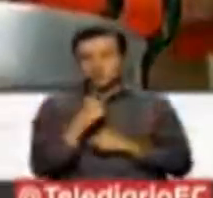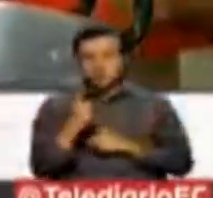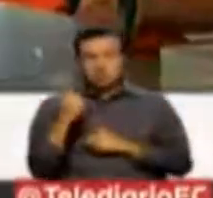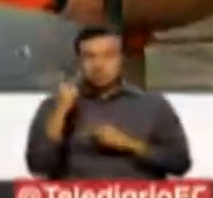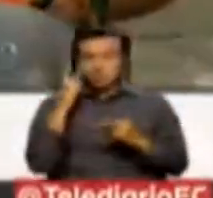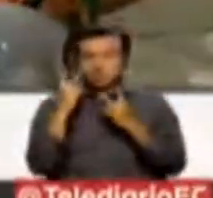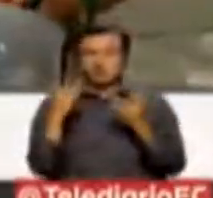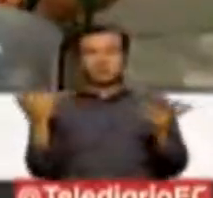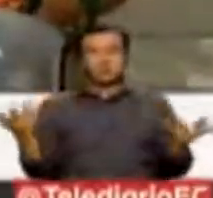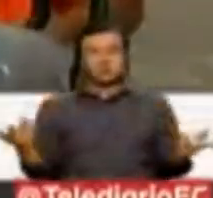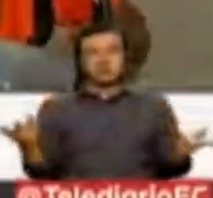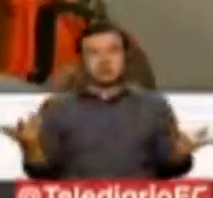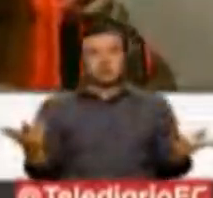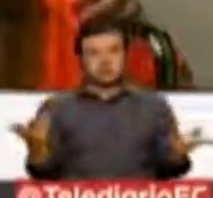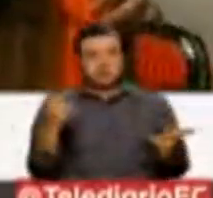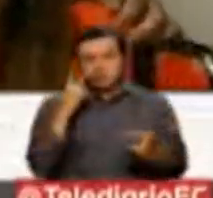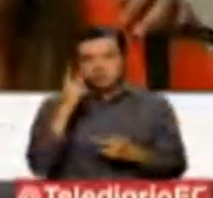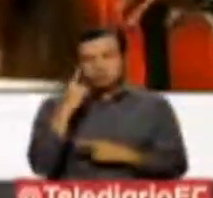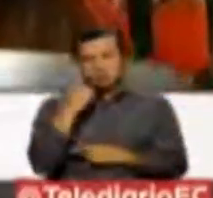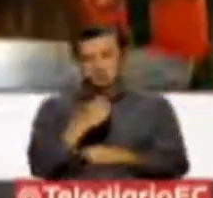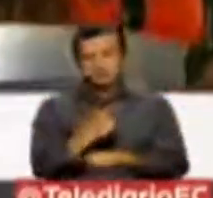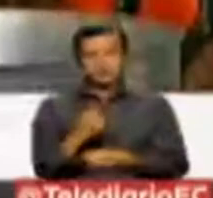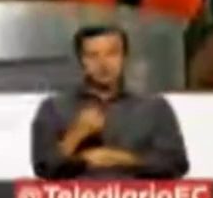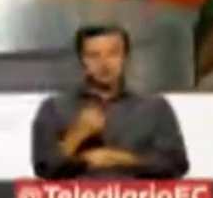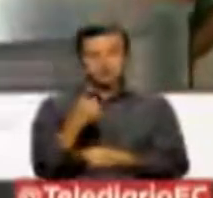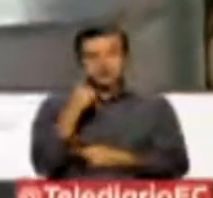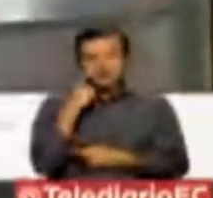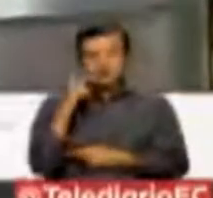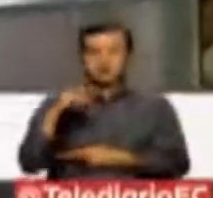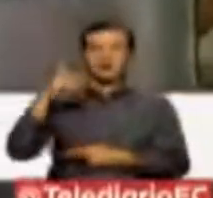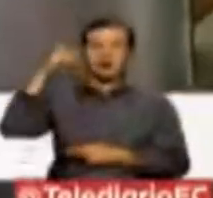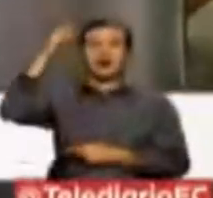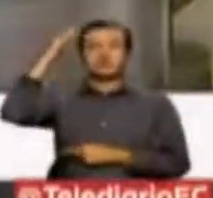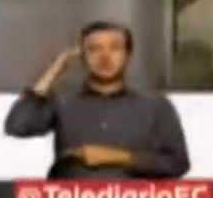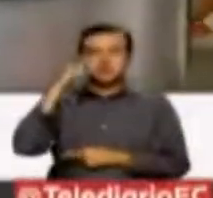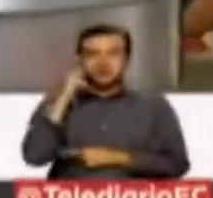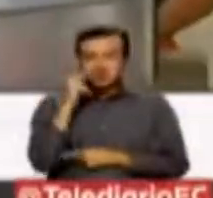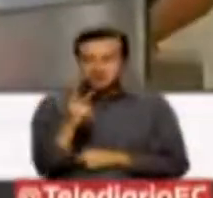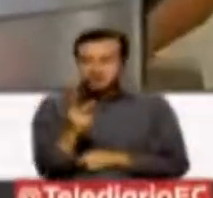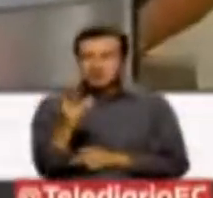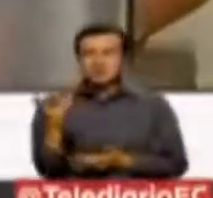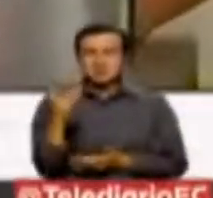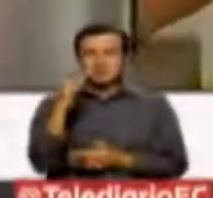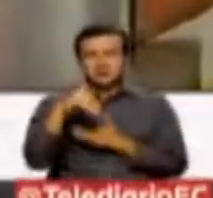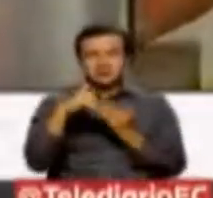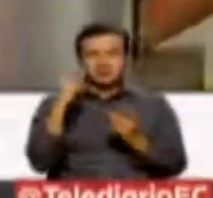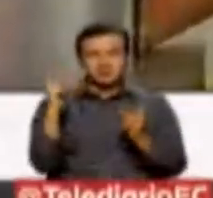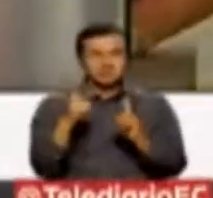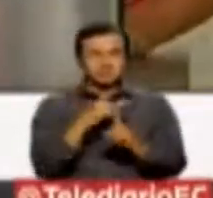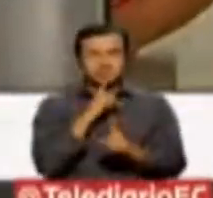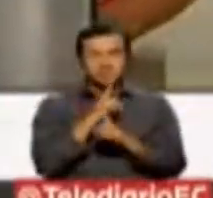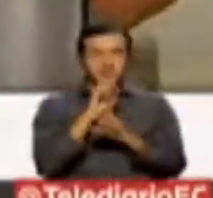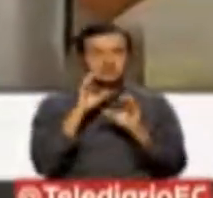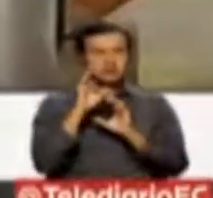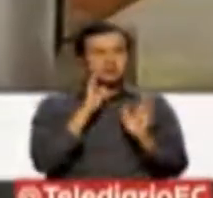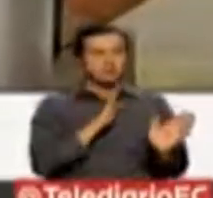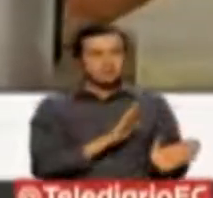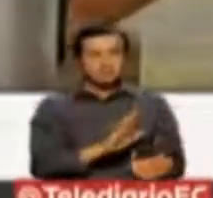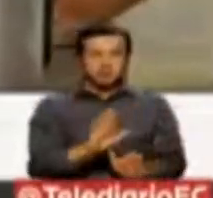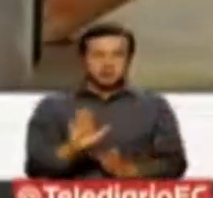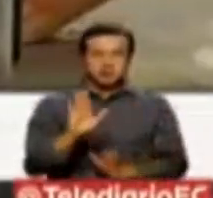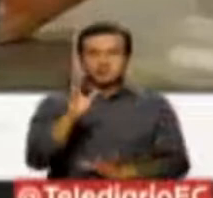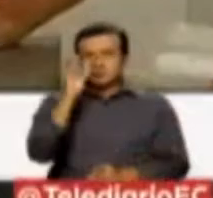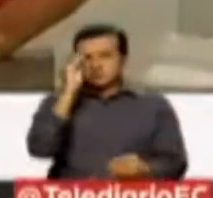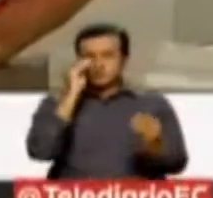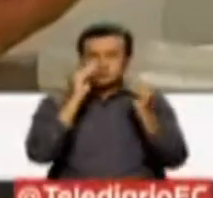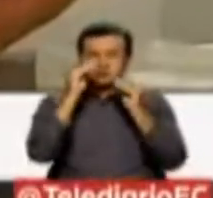van a ver. A ver, si, ahí, a ver, ahí, ahí ya. A ver, ¿qué le parece si más tarde en la segunda salida nosotros conversamos con usted para que nos